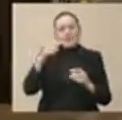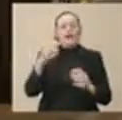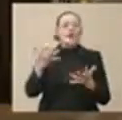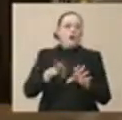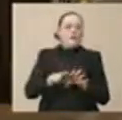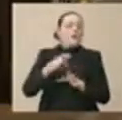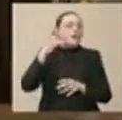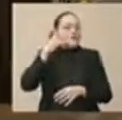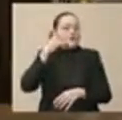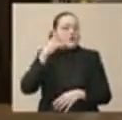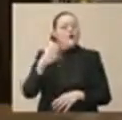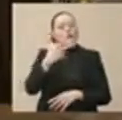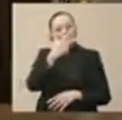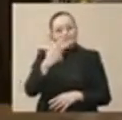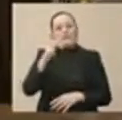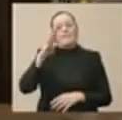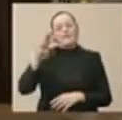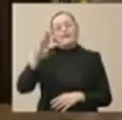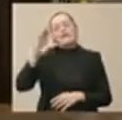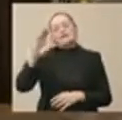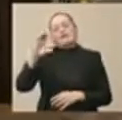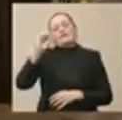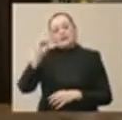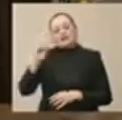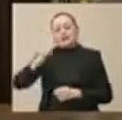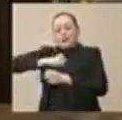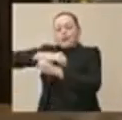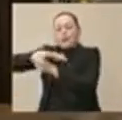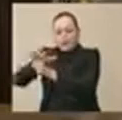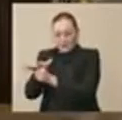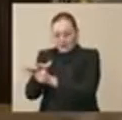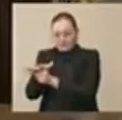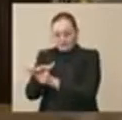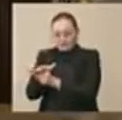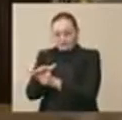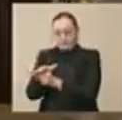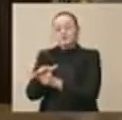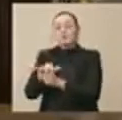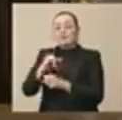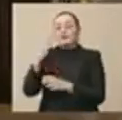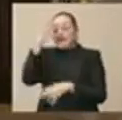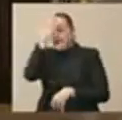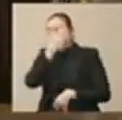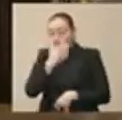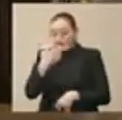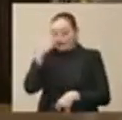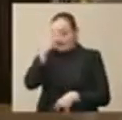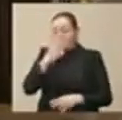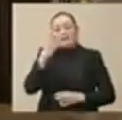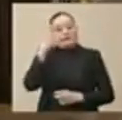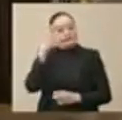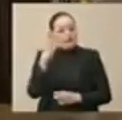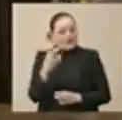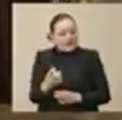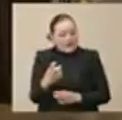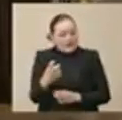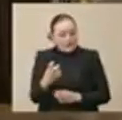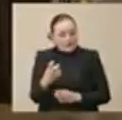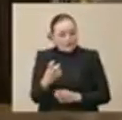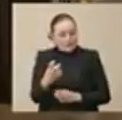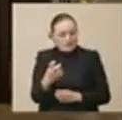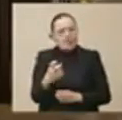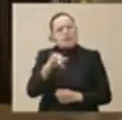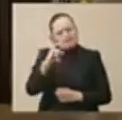trabajadores contactando el número de teléfono 800 bcs kobe de las pruebas masivas han